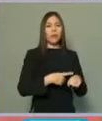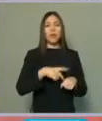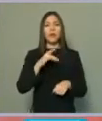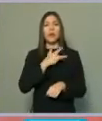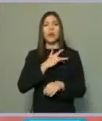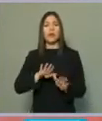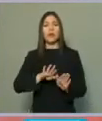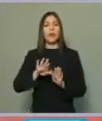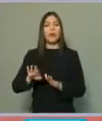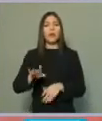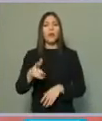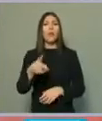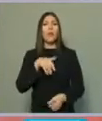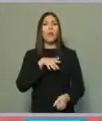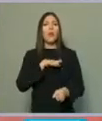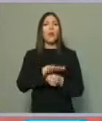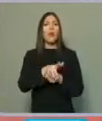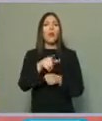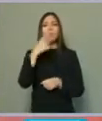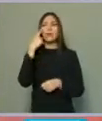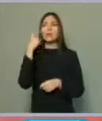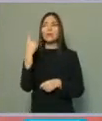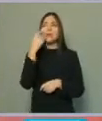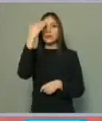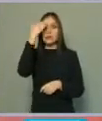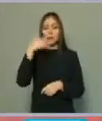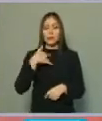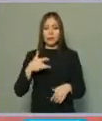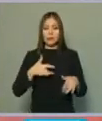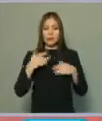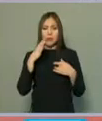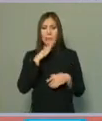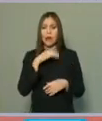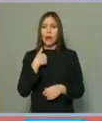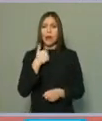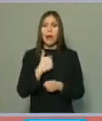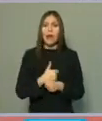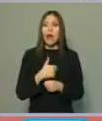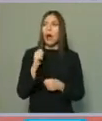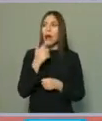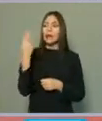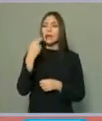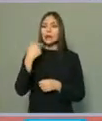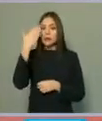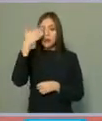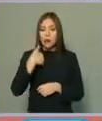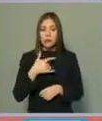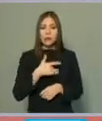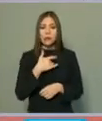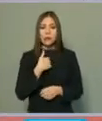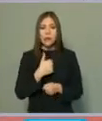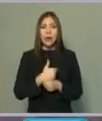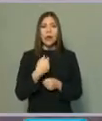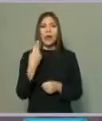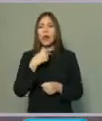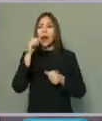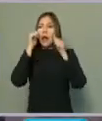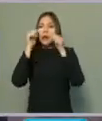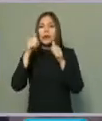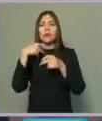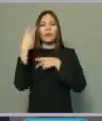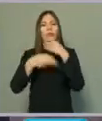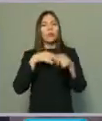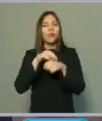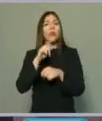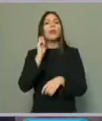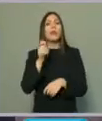los síntomas que debemos tener en cuenta o poner atención porque podríamos tener una enfermedad de cardiovascular? Sí, bueno,